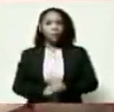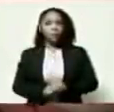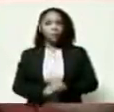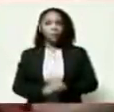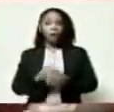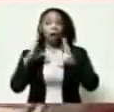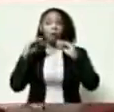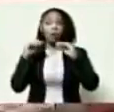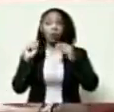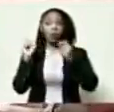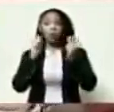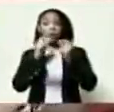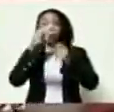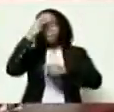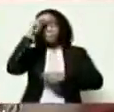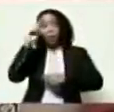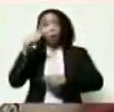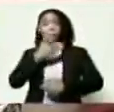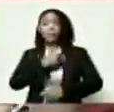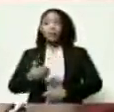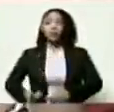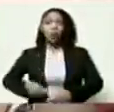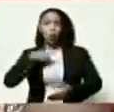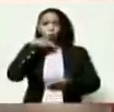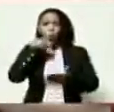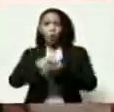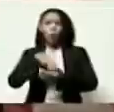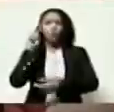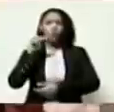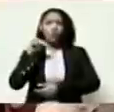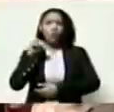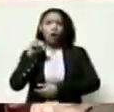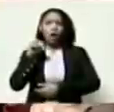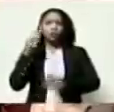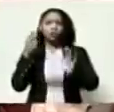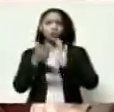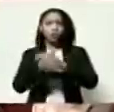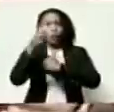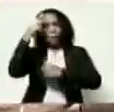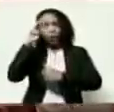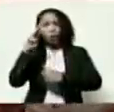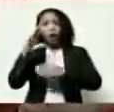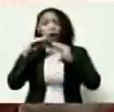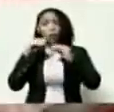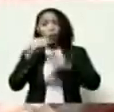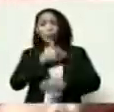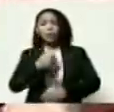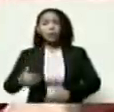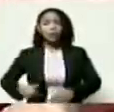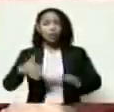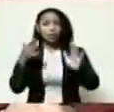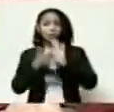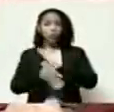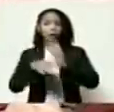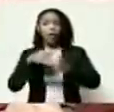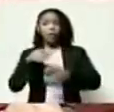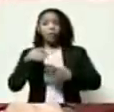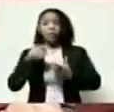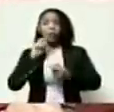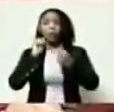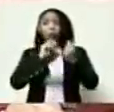Hablando del diálogo en México. El presidente no nombró el diálogo en México nunca. El presidente habló de diálogo. ¿Y quién ha hablado de diálogo aquí en Venezuela todo el